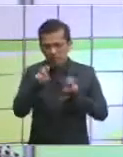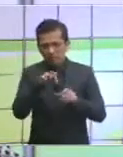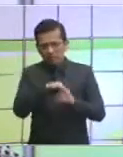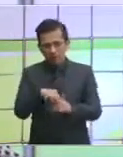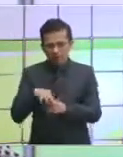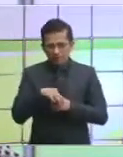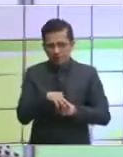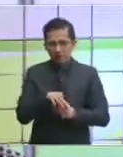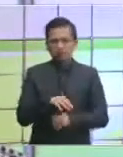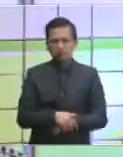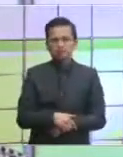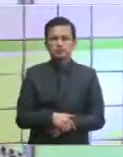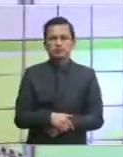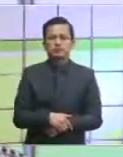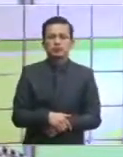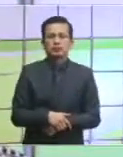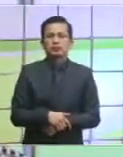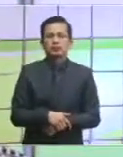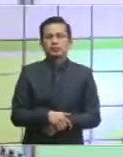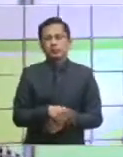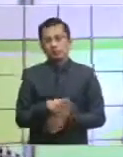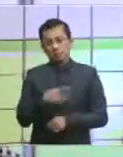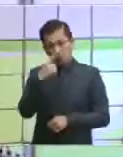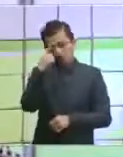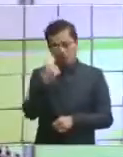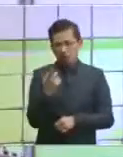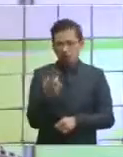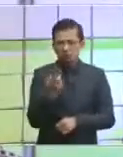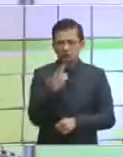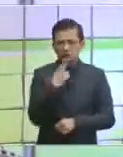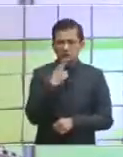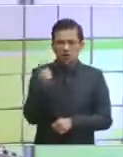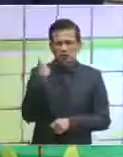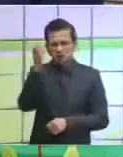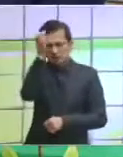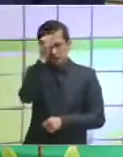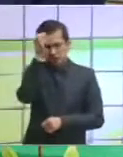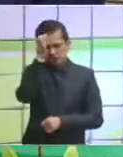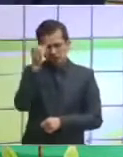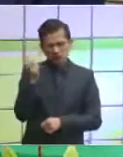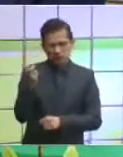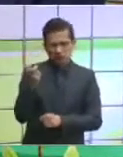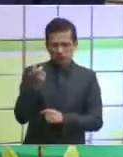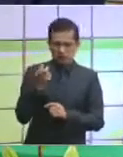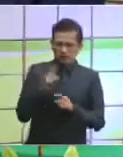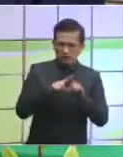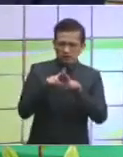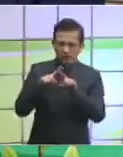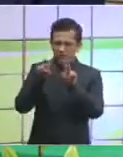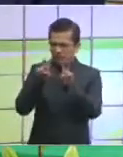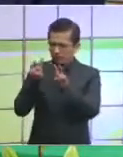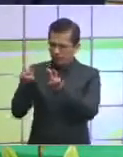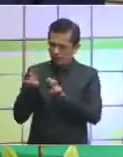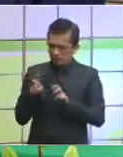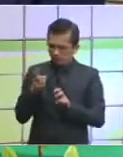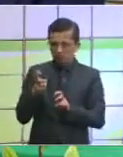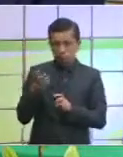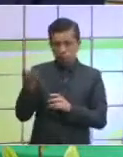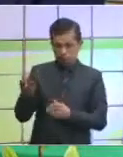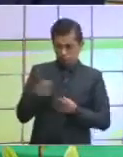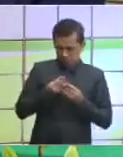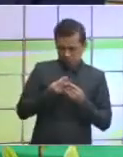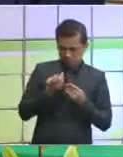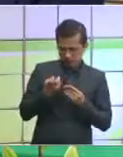cuanto a utilizar el conocimiento científico de los temas que tenemos que tratar la